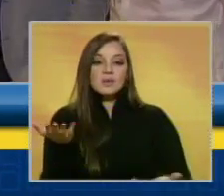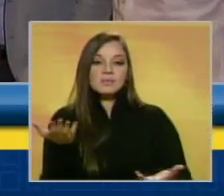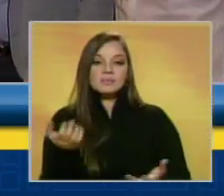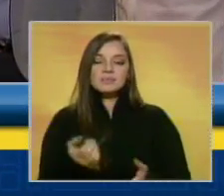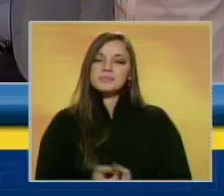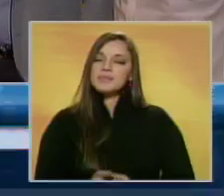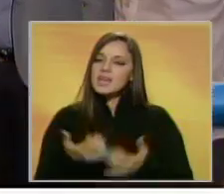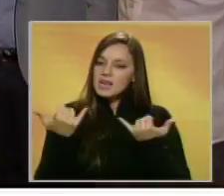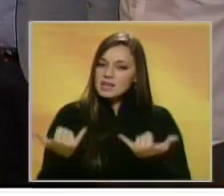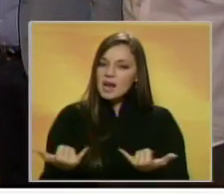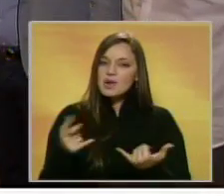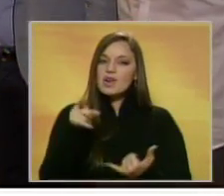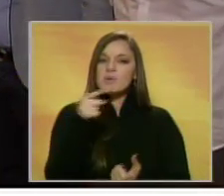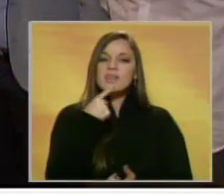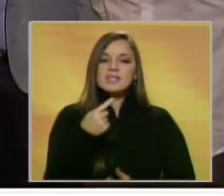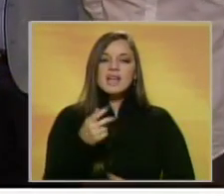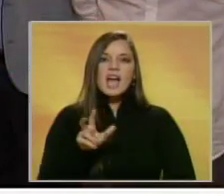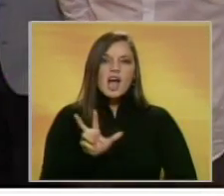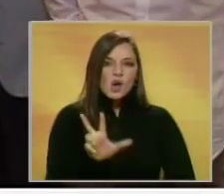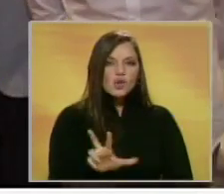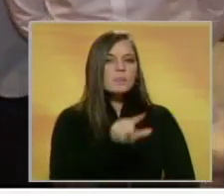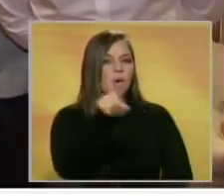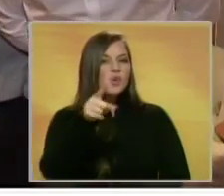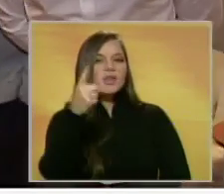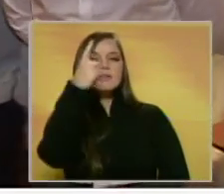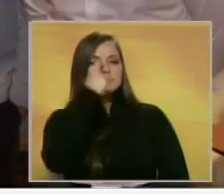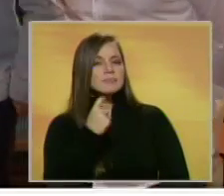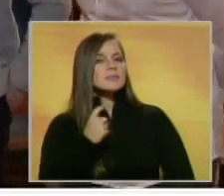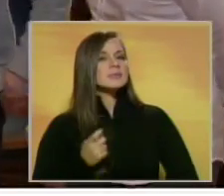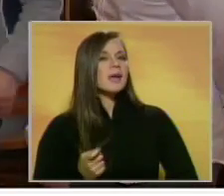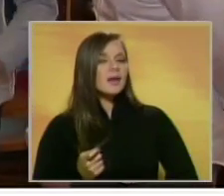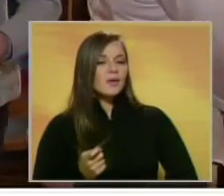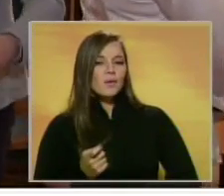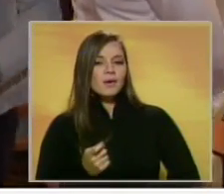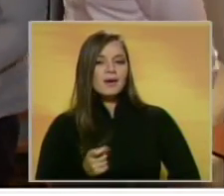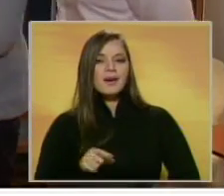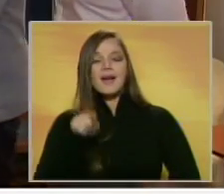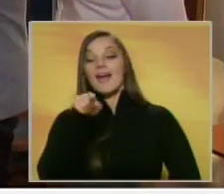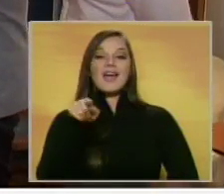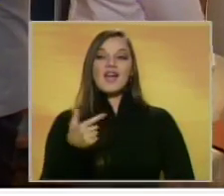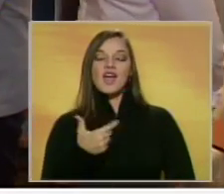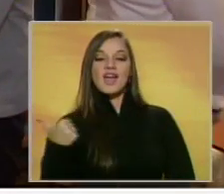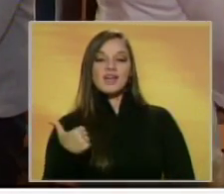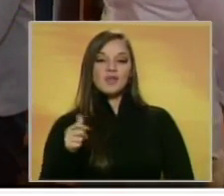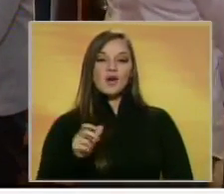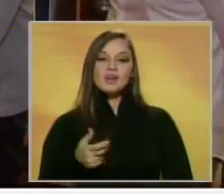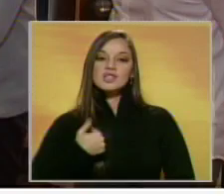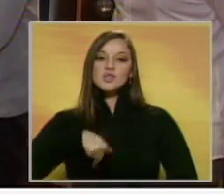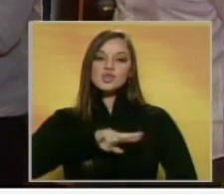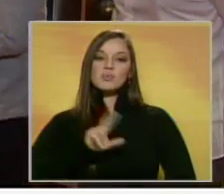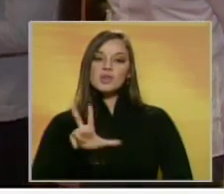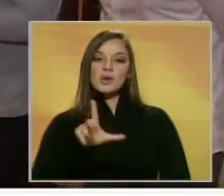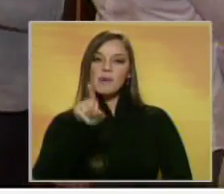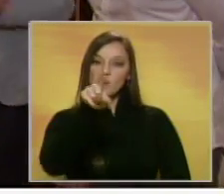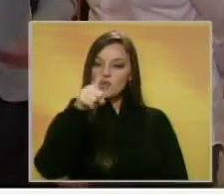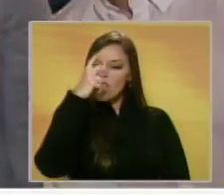ahora, como dicen, esto es Los Tres para que sean serios. Bueno, básicamente esto es Los Tres. No, somos Los Tres para que sean